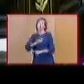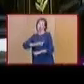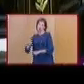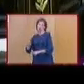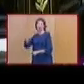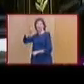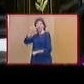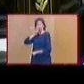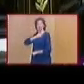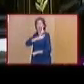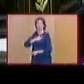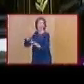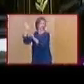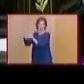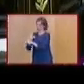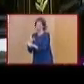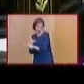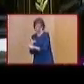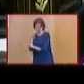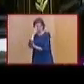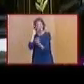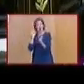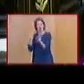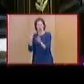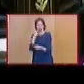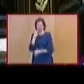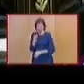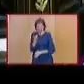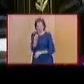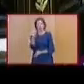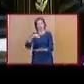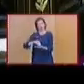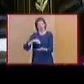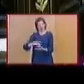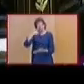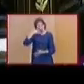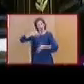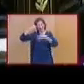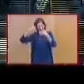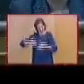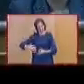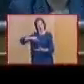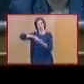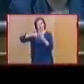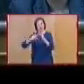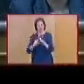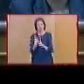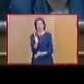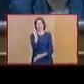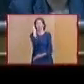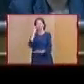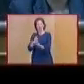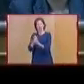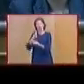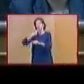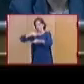Hasta ahí podíamos llegar. He afirmado en numerosísimas ocasiones que creo en un sistema de pensiones público, en un sistema de educación público universal